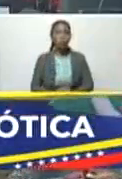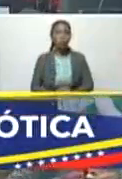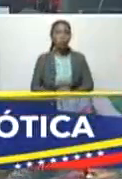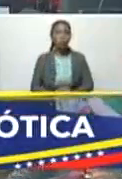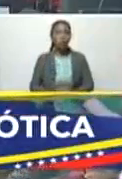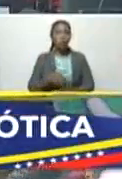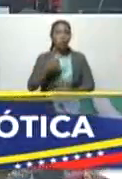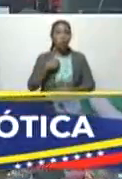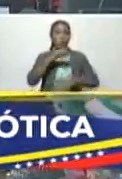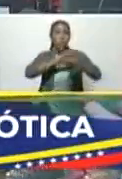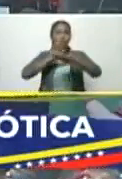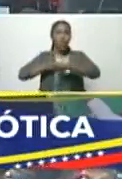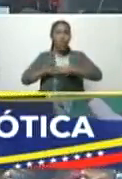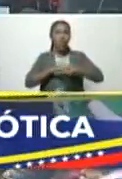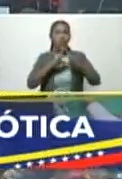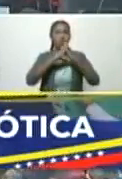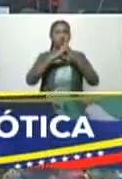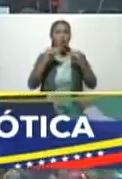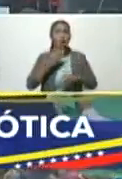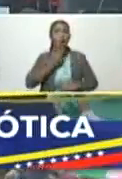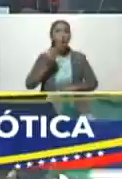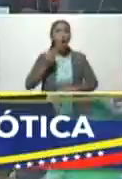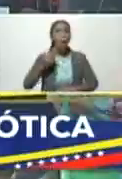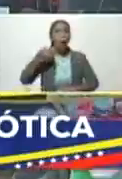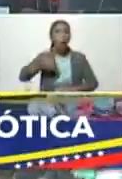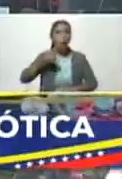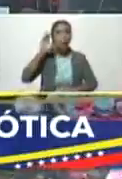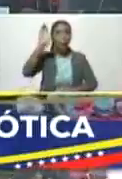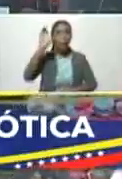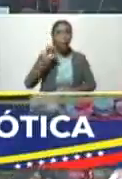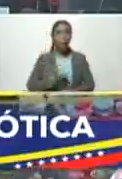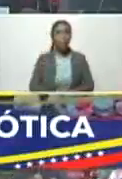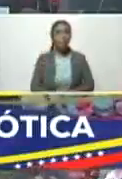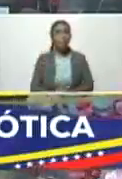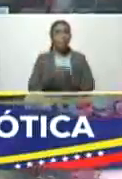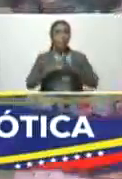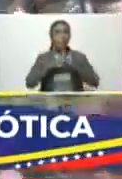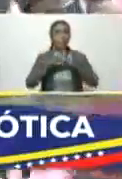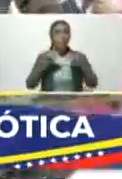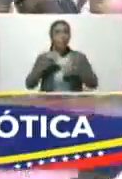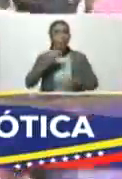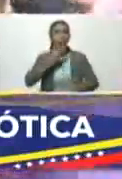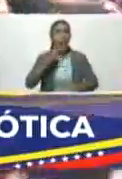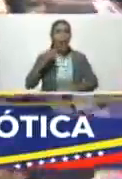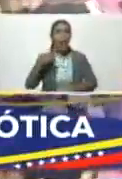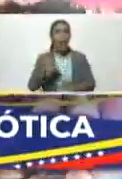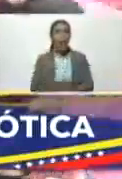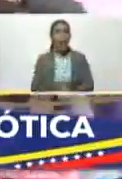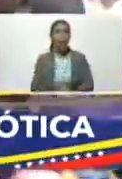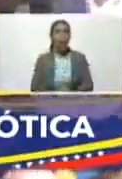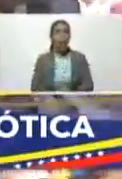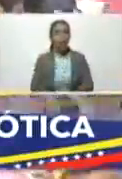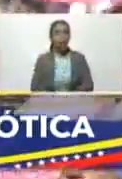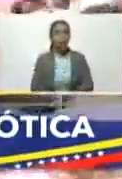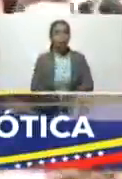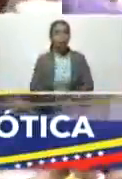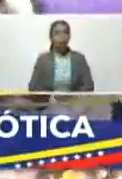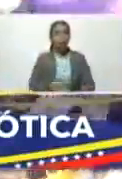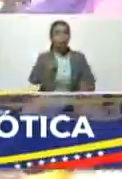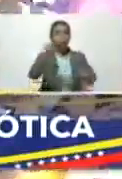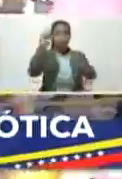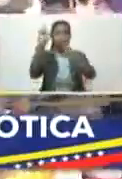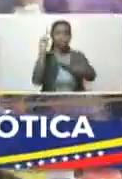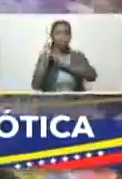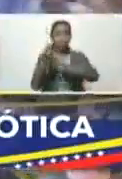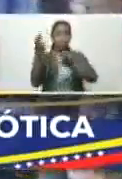Yo he llamado a toda la juventud del país, a toda la juventud, a asumir